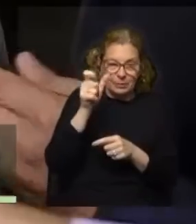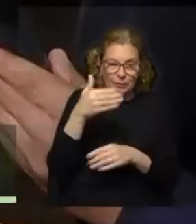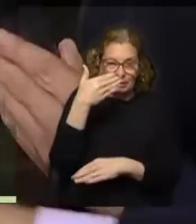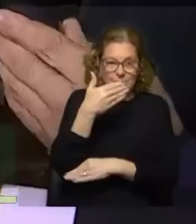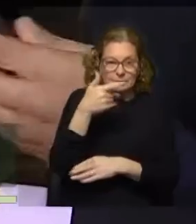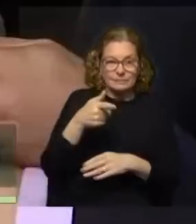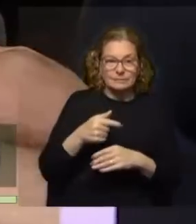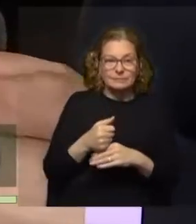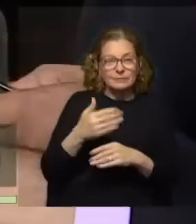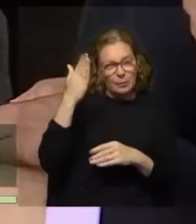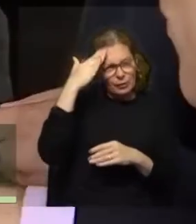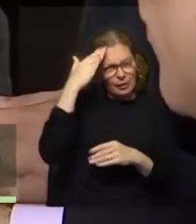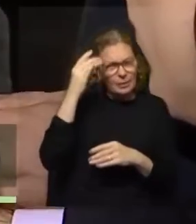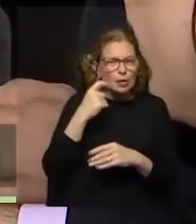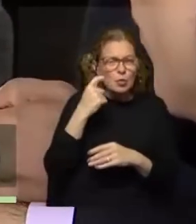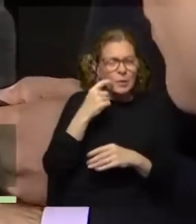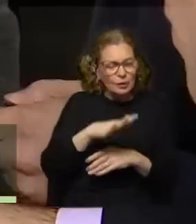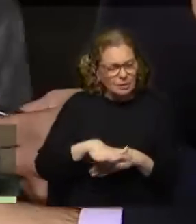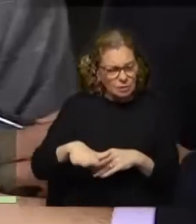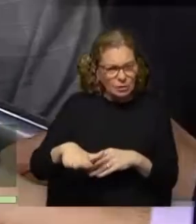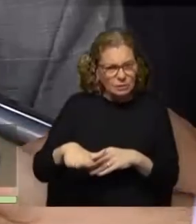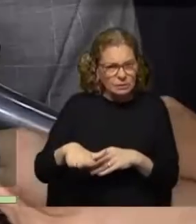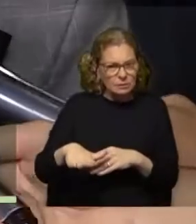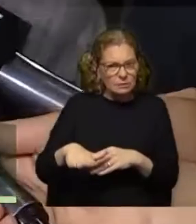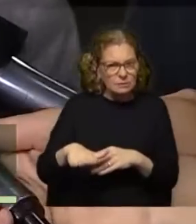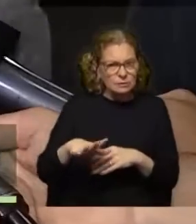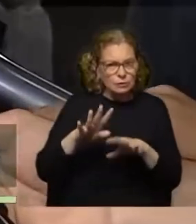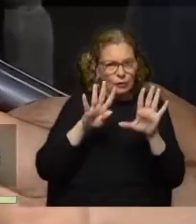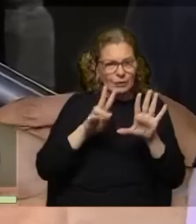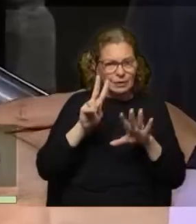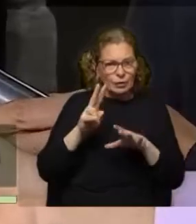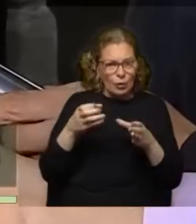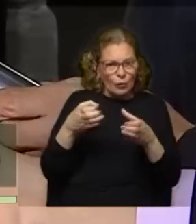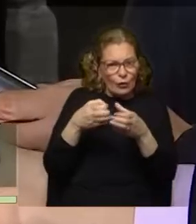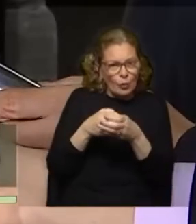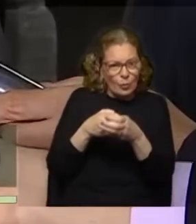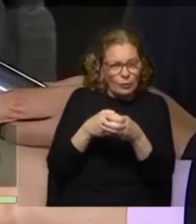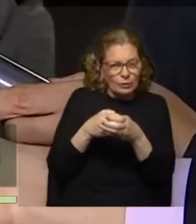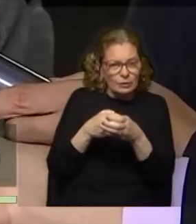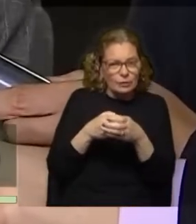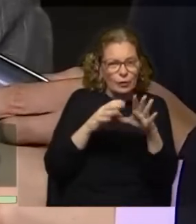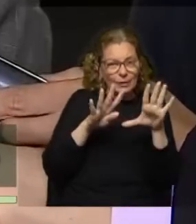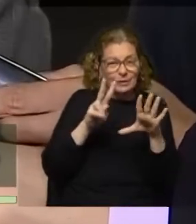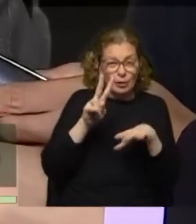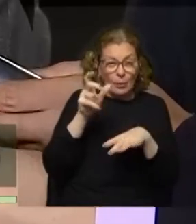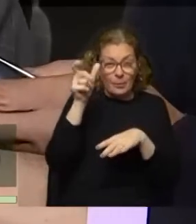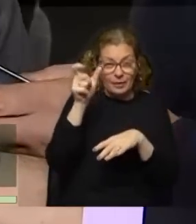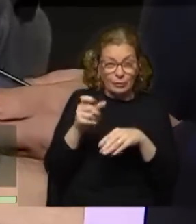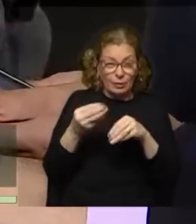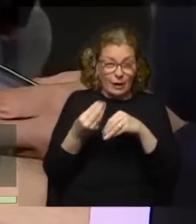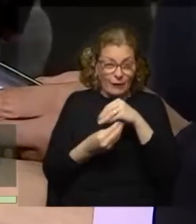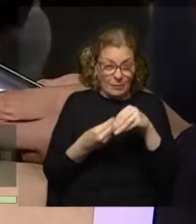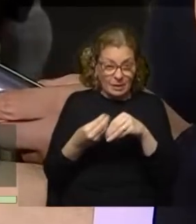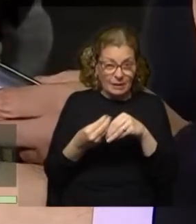hoteles y acá había 92 núcleos o sea Perdón 92 personas conforman núcleos